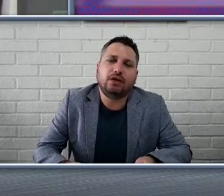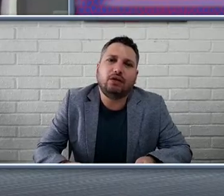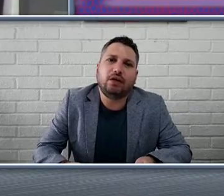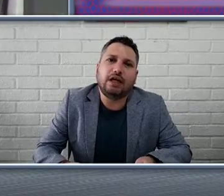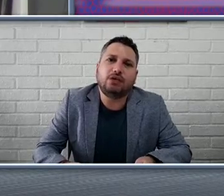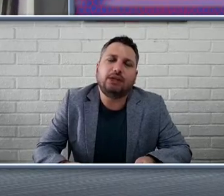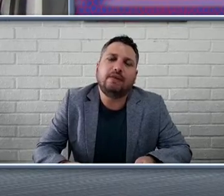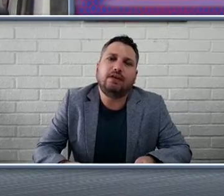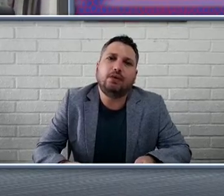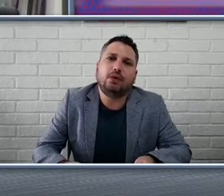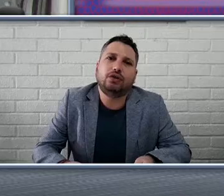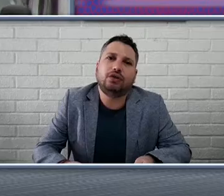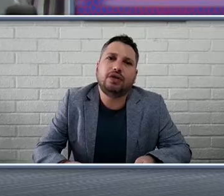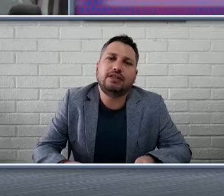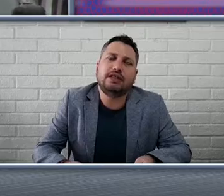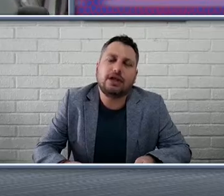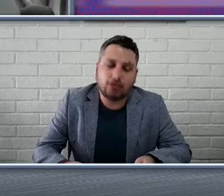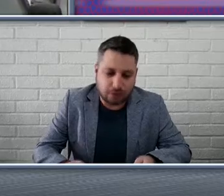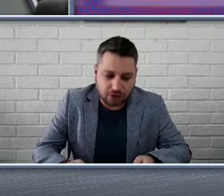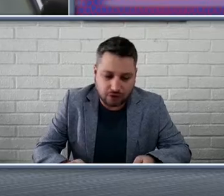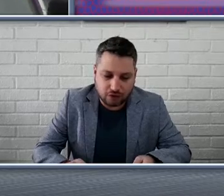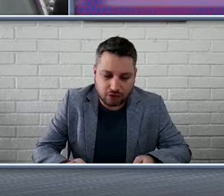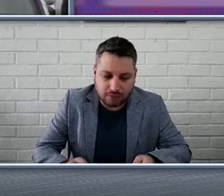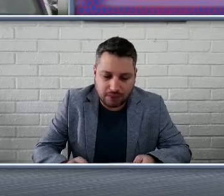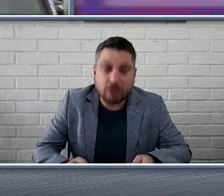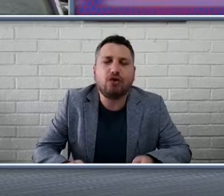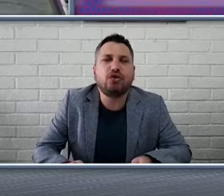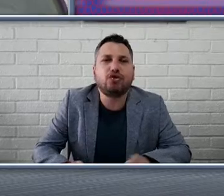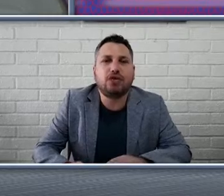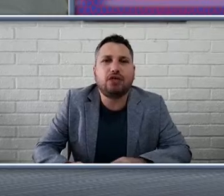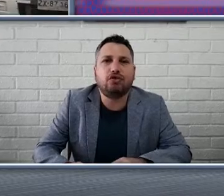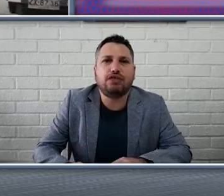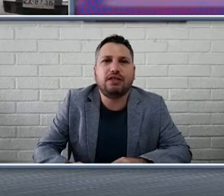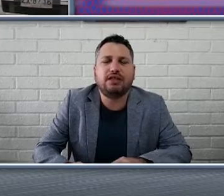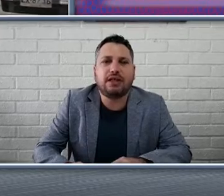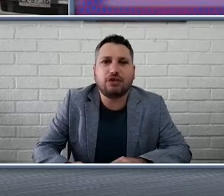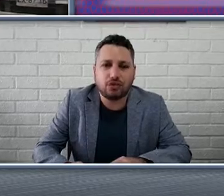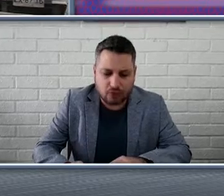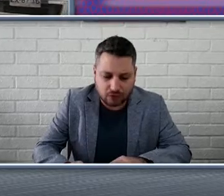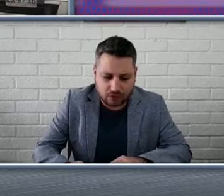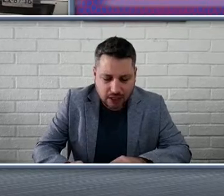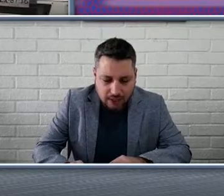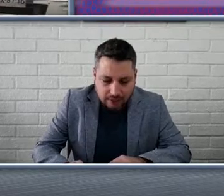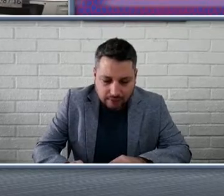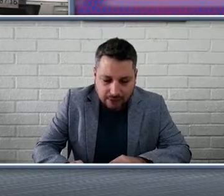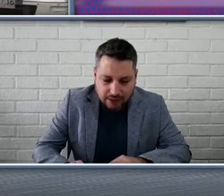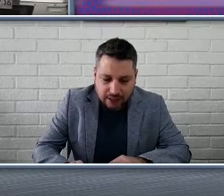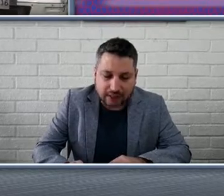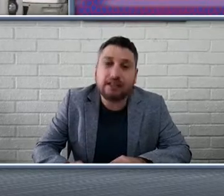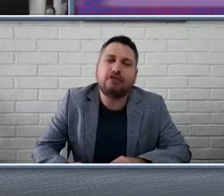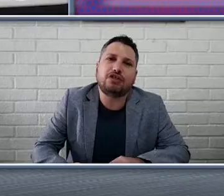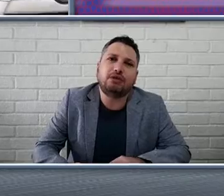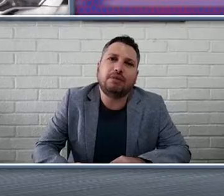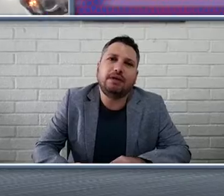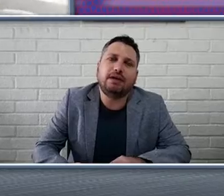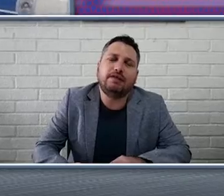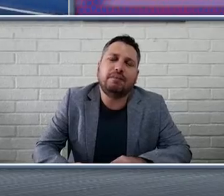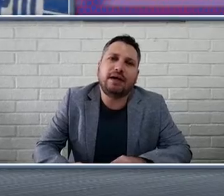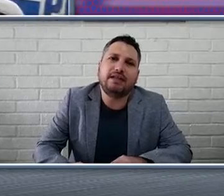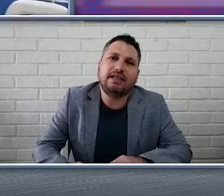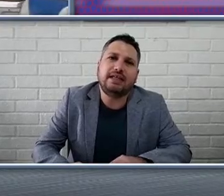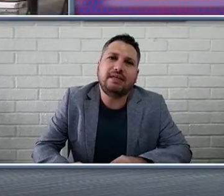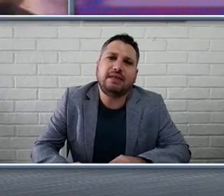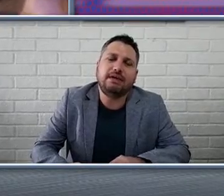en cuanto a las últimas 24 horas de casos positivos. 1.860 casos nuevos, también activos actualmente a